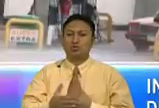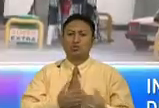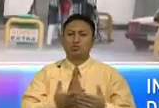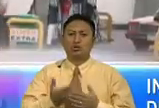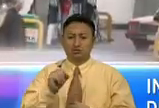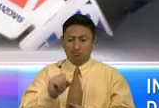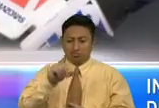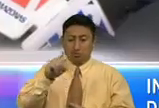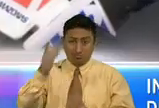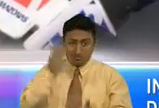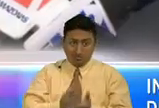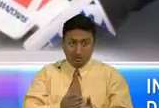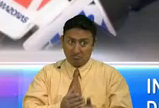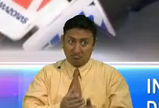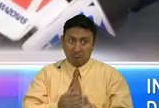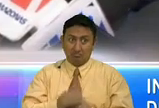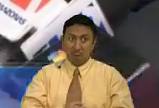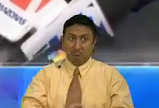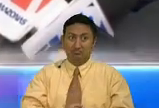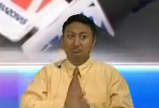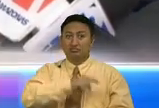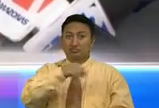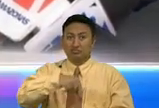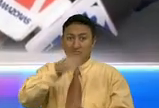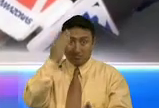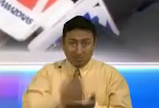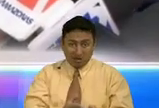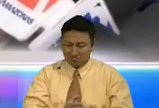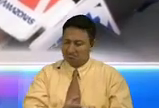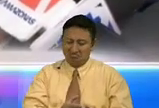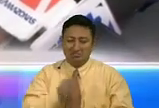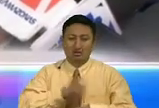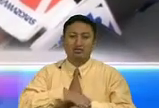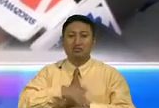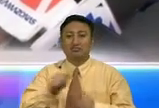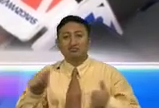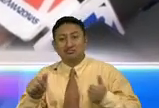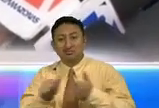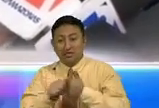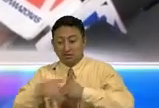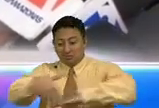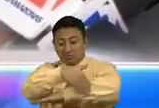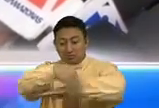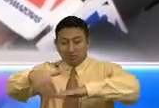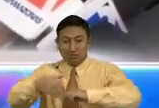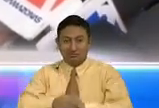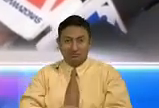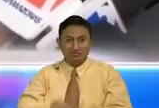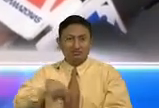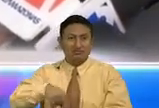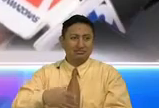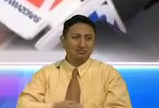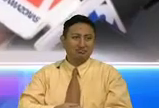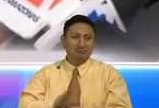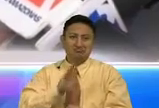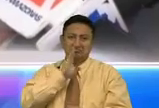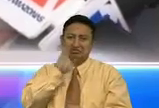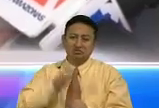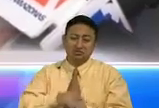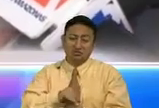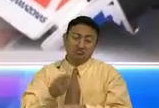no termina. Que eso no se va a acabar nunca. Por ser frontera, pues es algo que lo vemos como algo